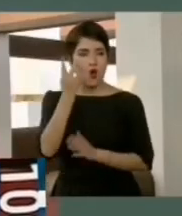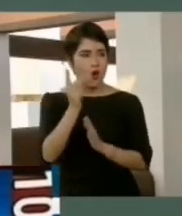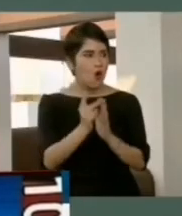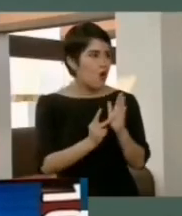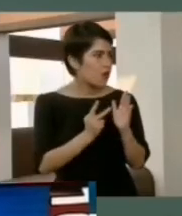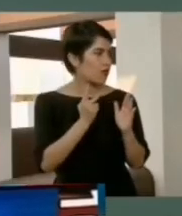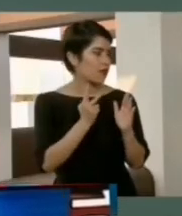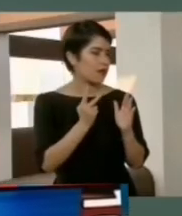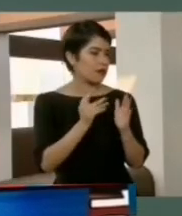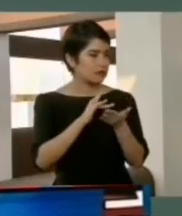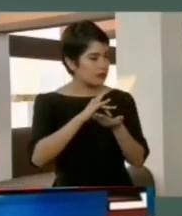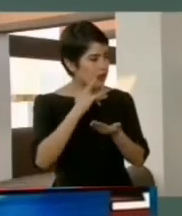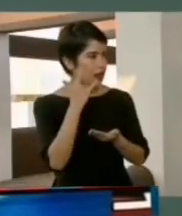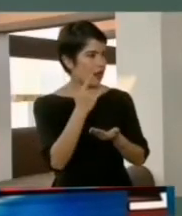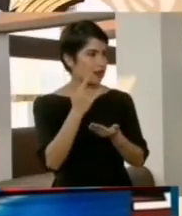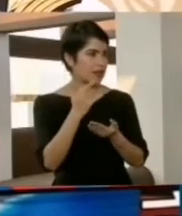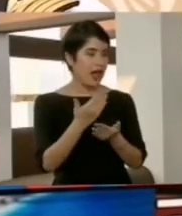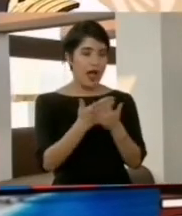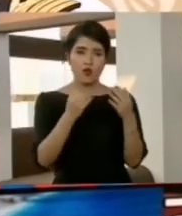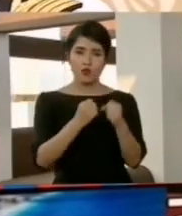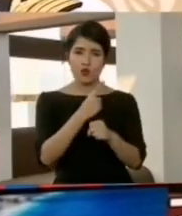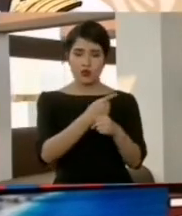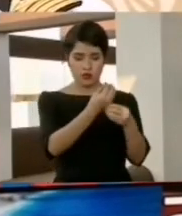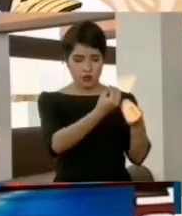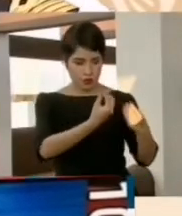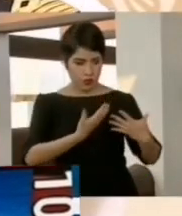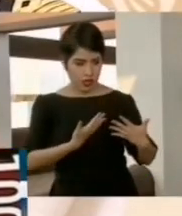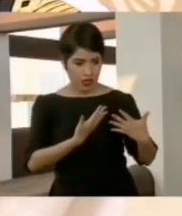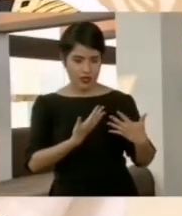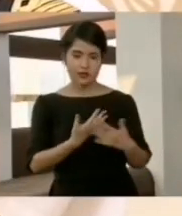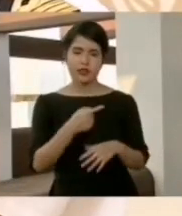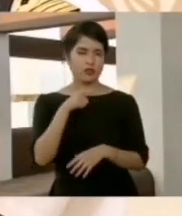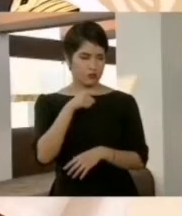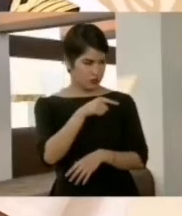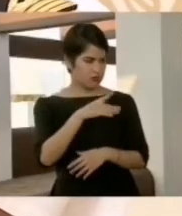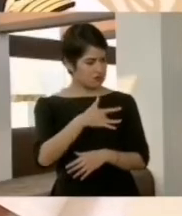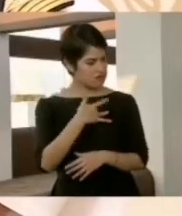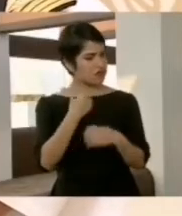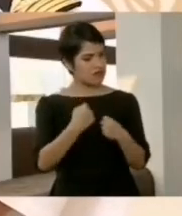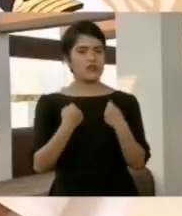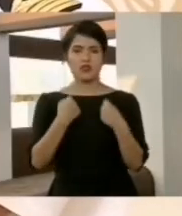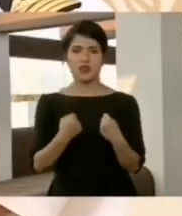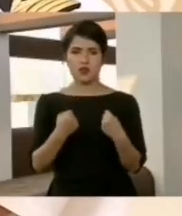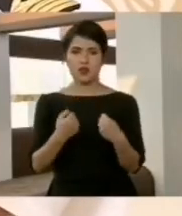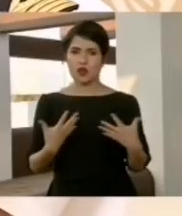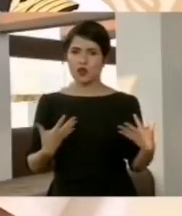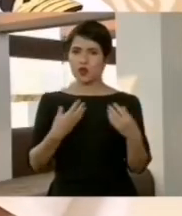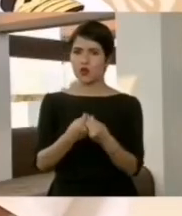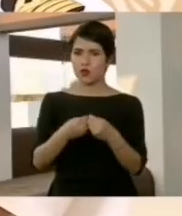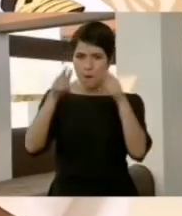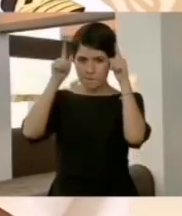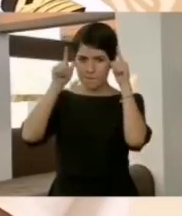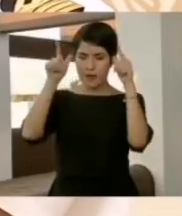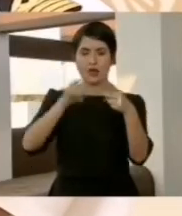esta oportunidad. Y puede usted estar seguro de que con el respaldo de la Secretaría de Marina, la